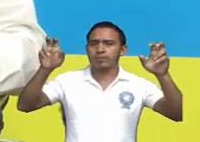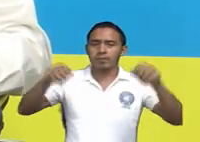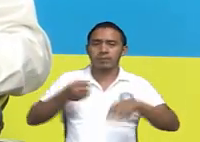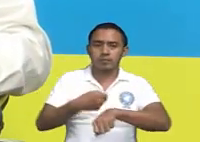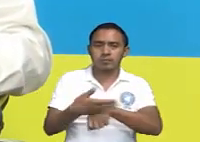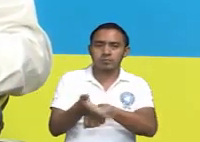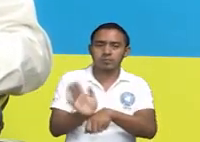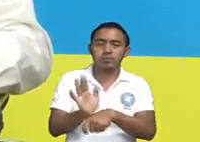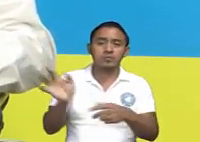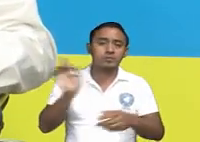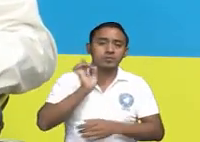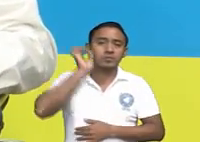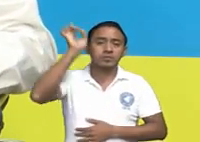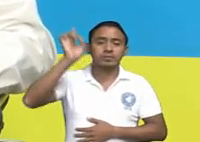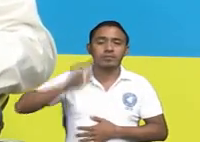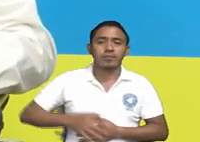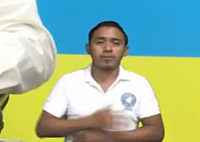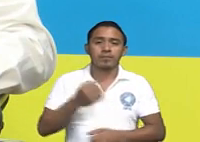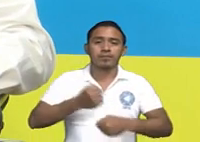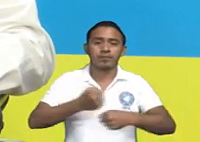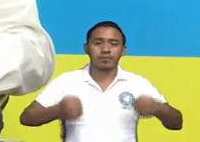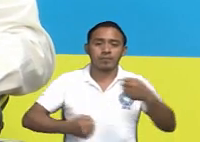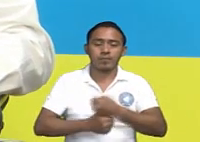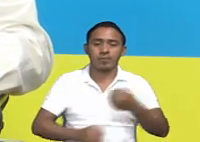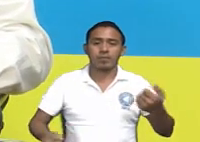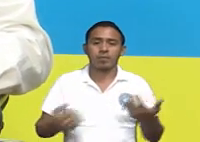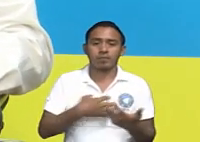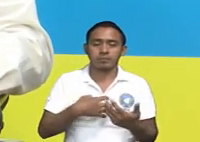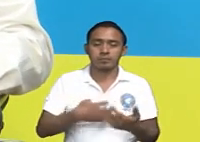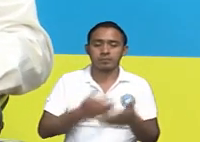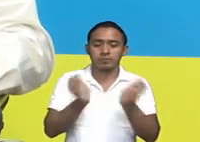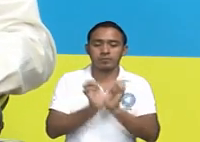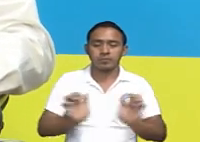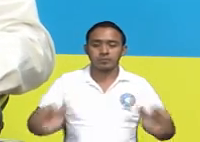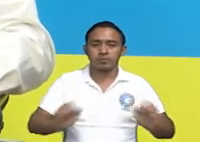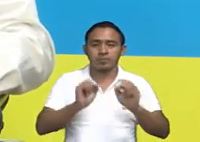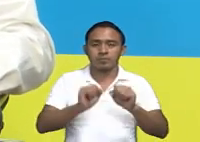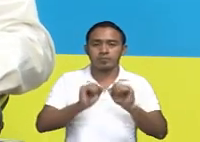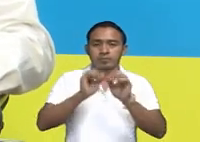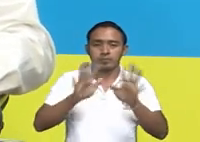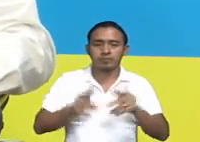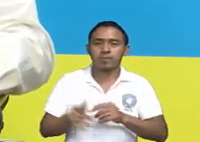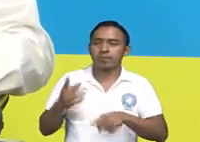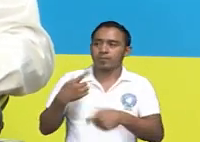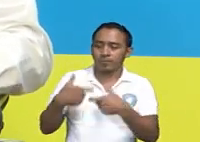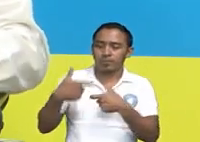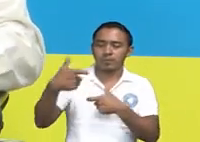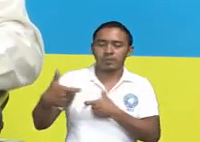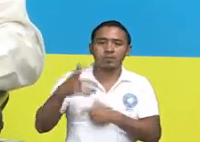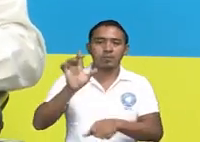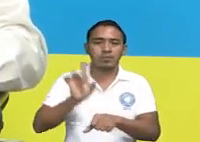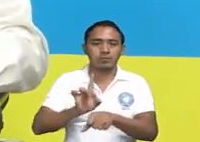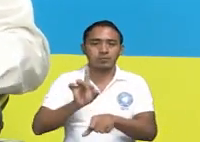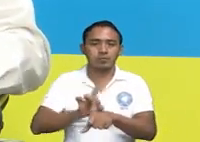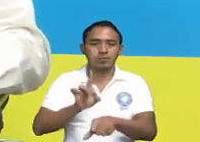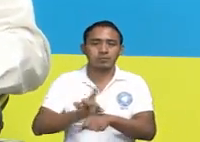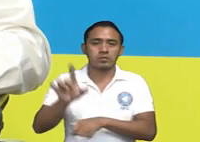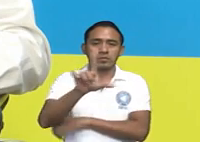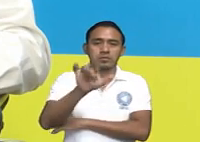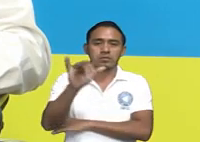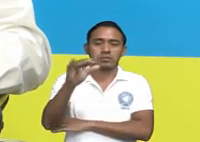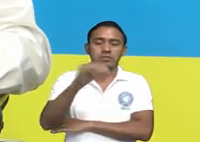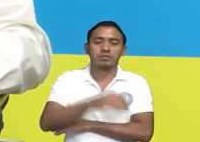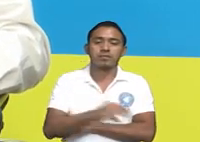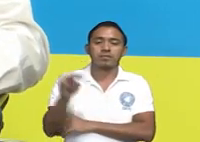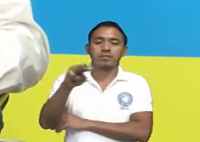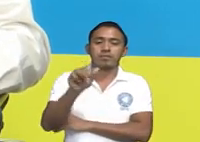consejo para el desarrollo sexual de nuestros niños y nuestras niñas. Hemos invitado para ello a la licenciada Mayela Herrera,